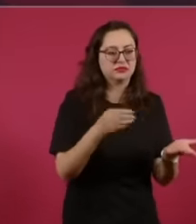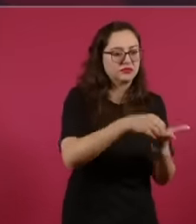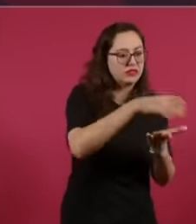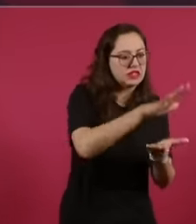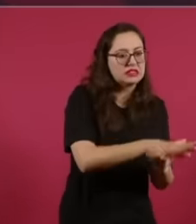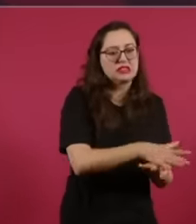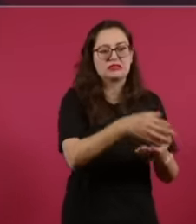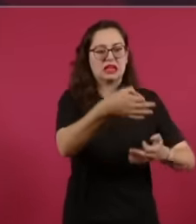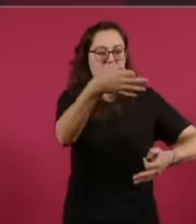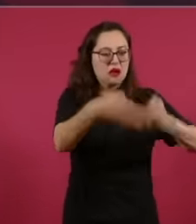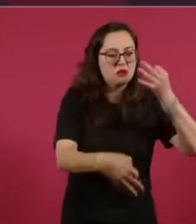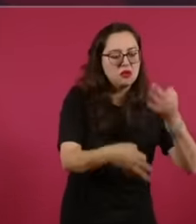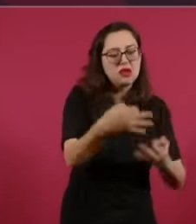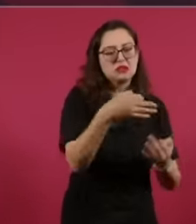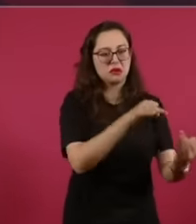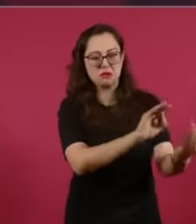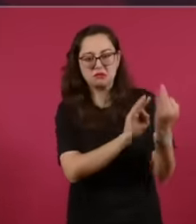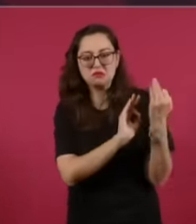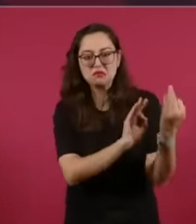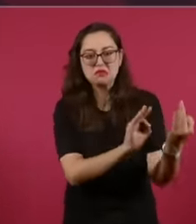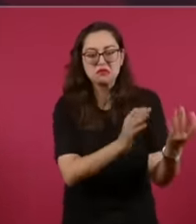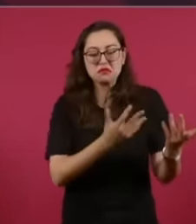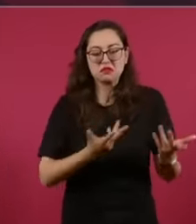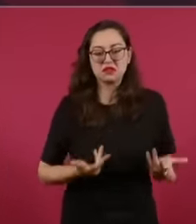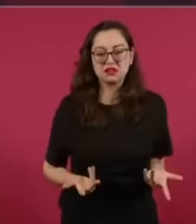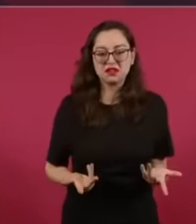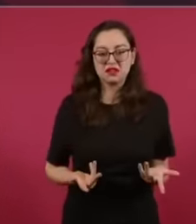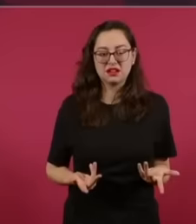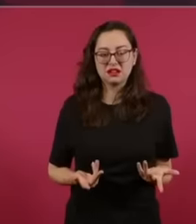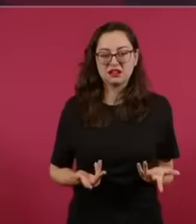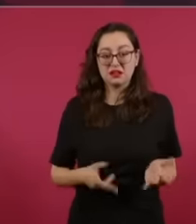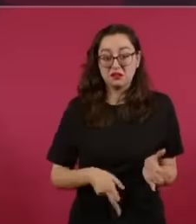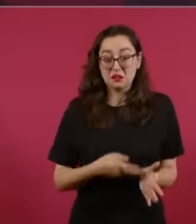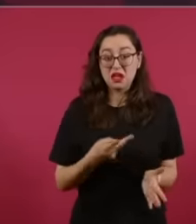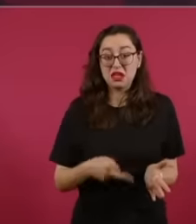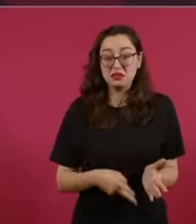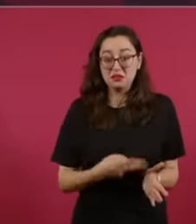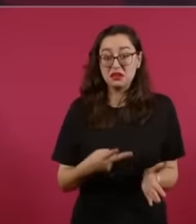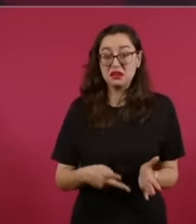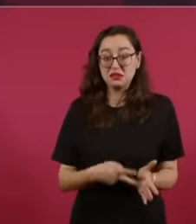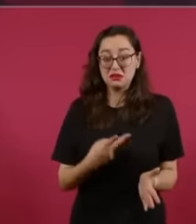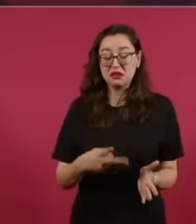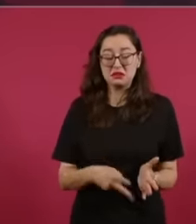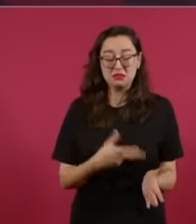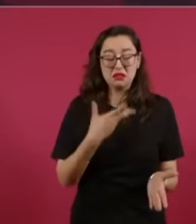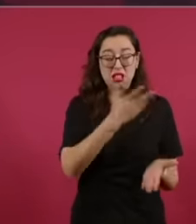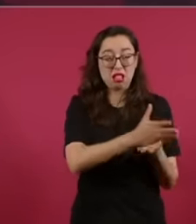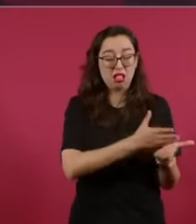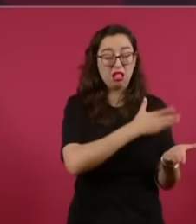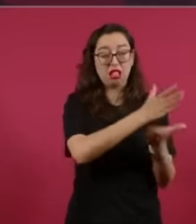cítenlo, y tendría yo también que ir a comparecer.